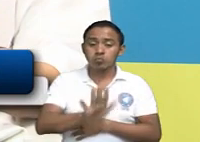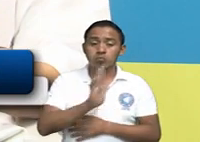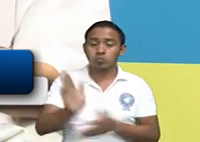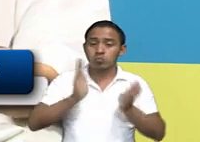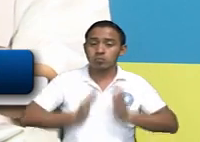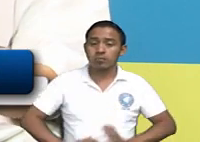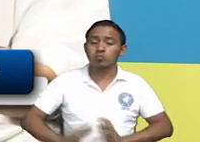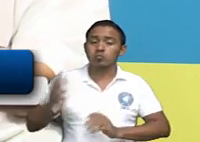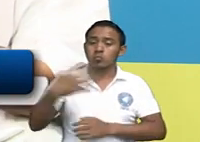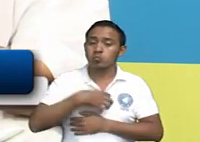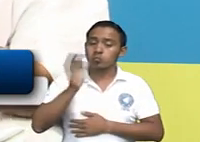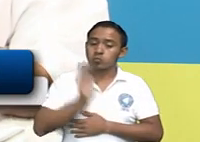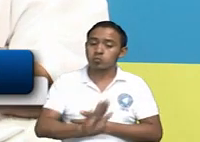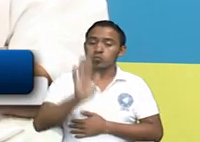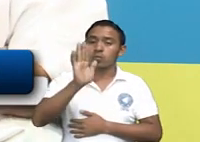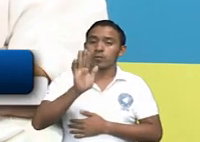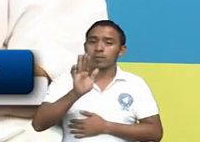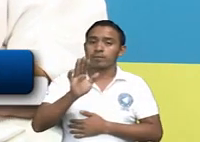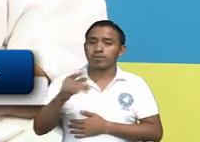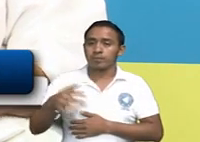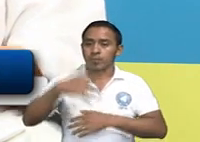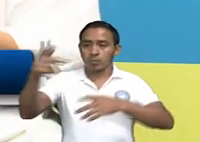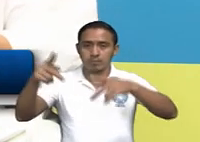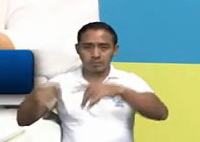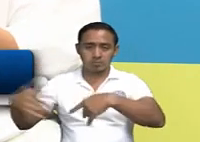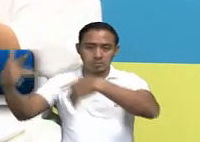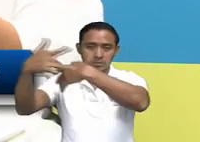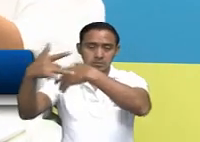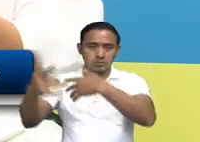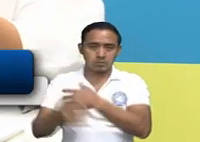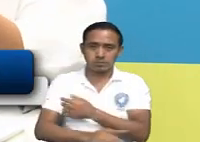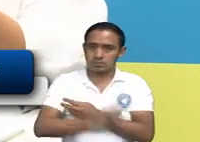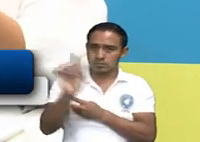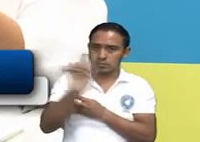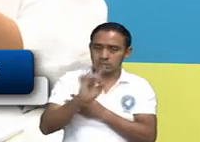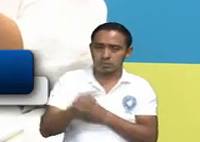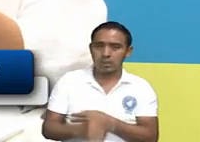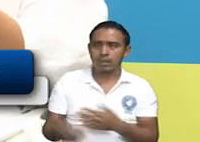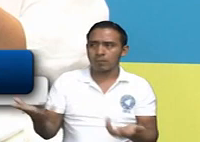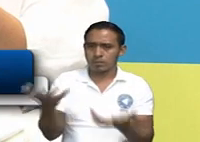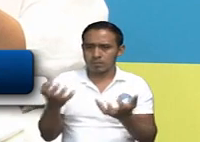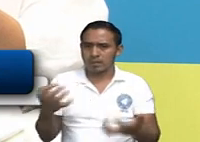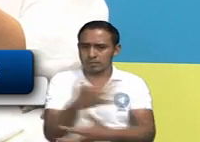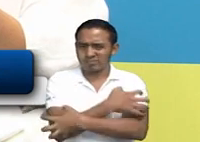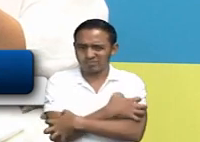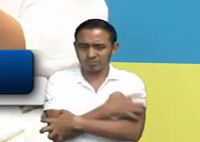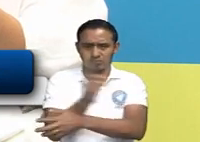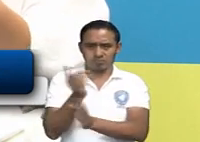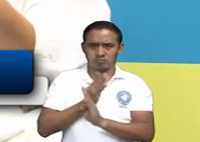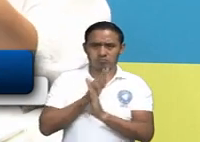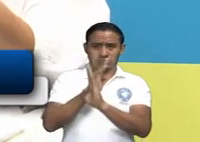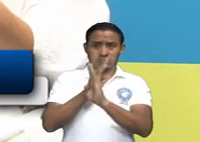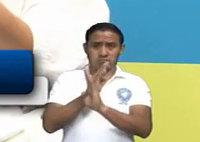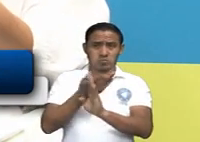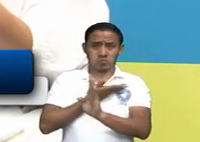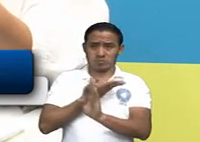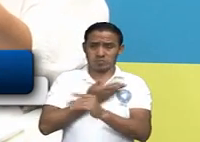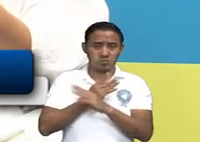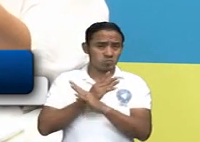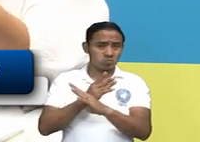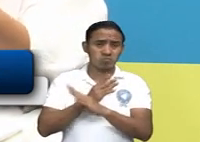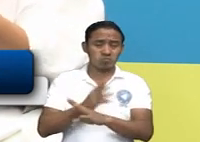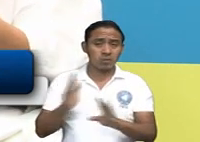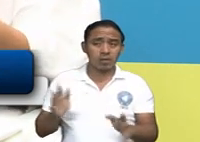ellos, que el cuerpo no es de otra persona, que yo si no quiero que me abracen y que no me gusta que me